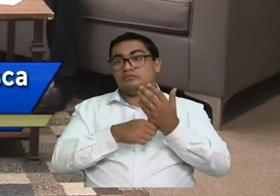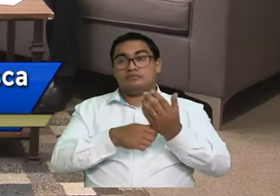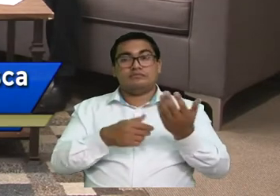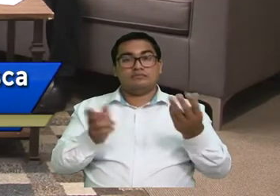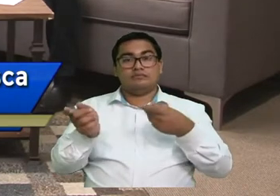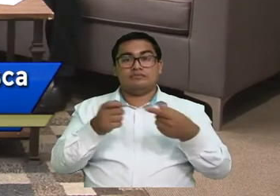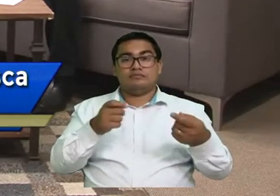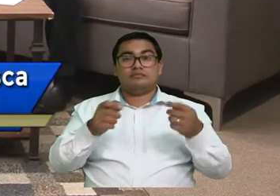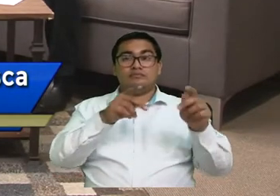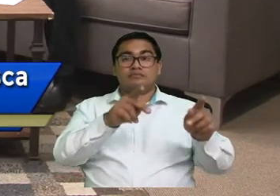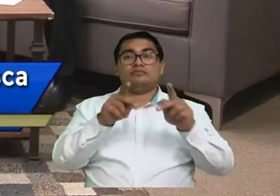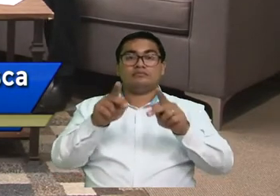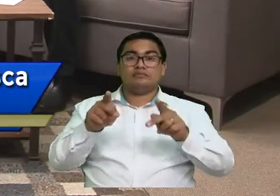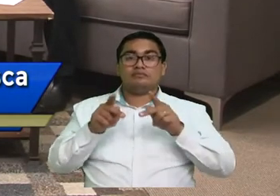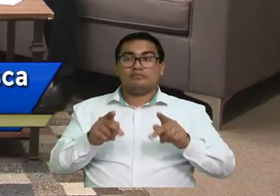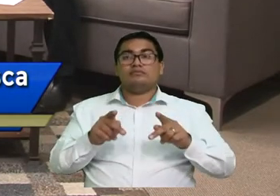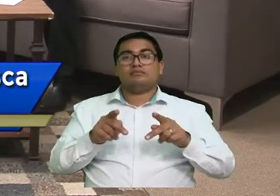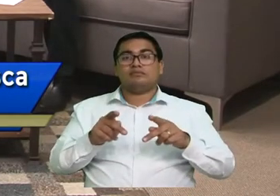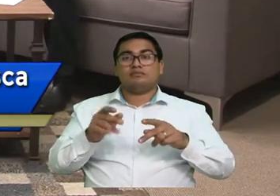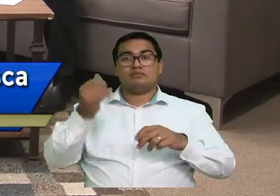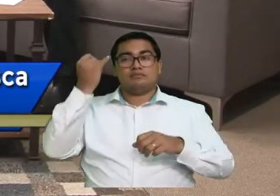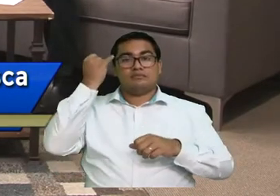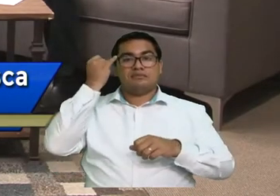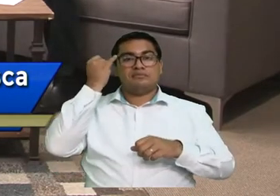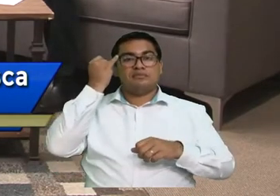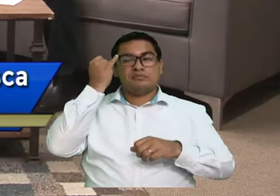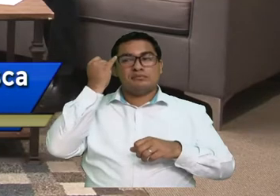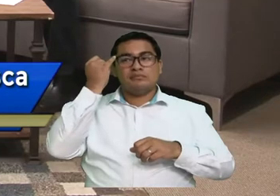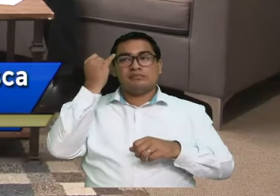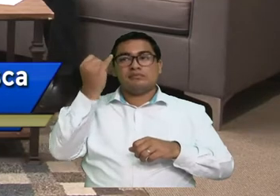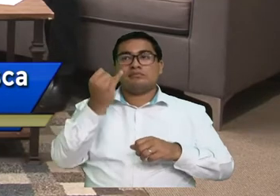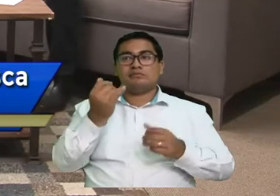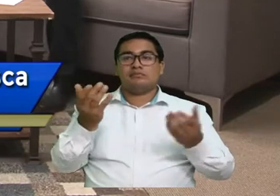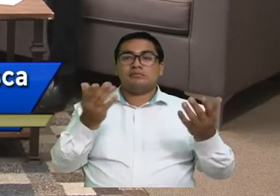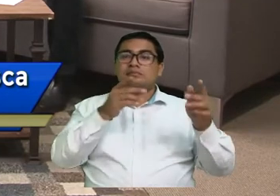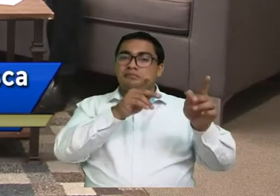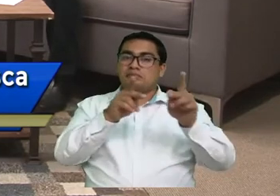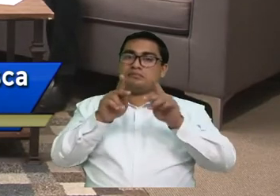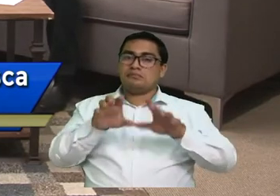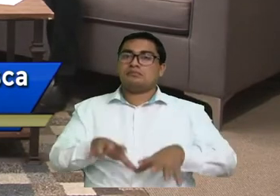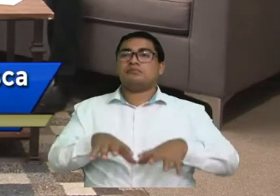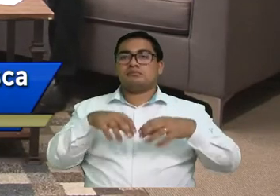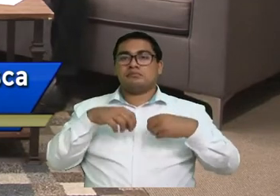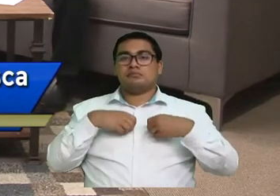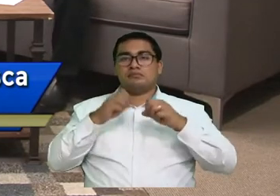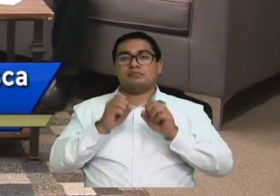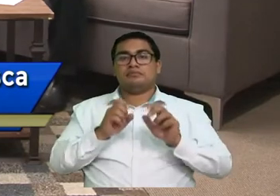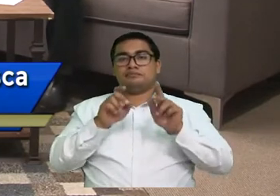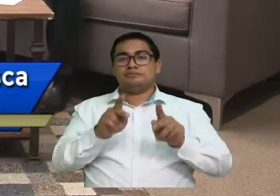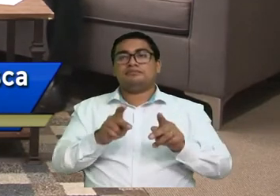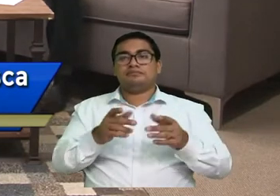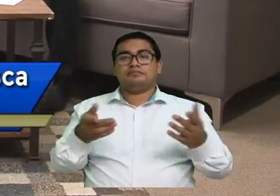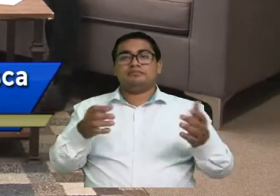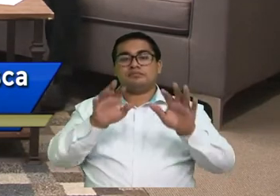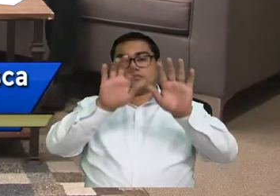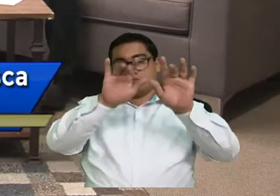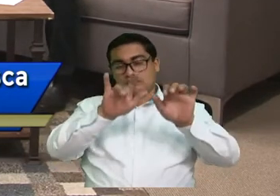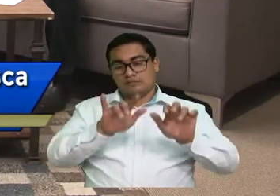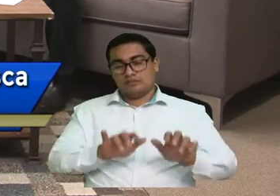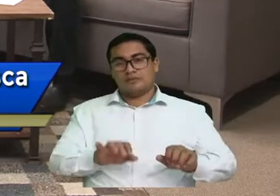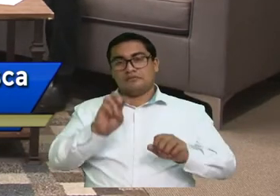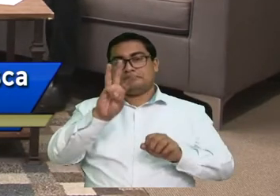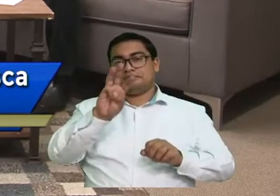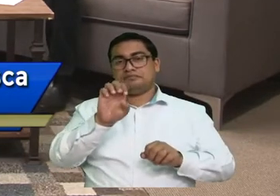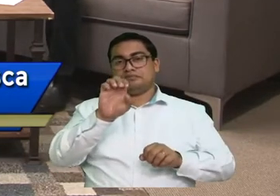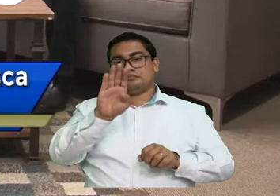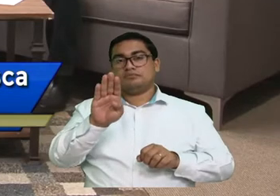la gente va haciendo y lo van aceptando también. Y en la página web